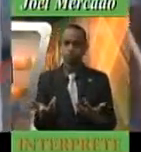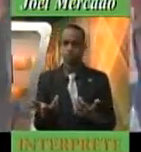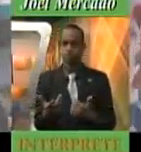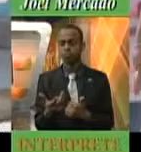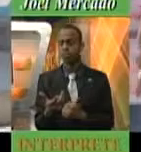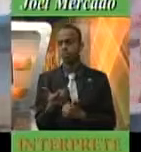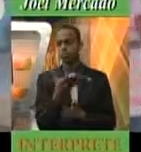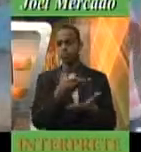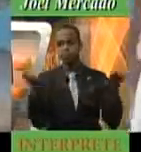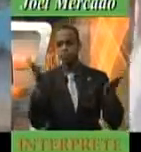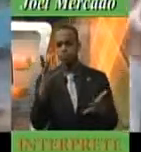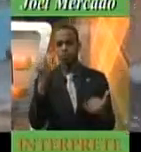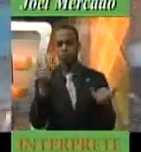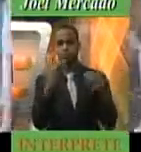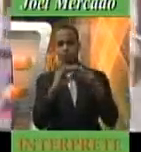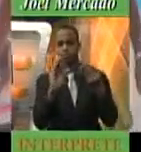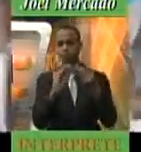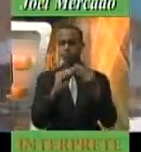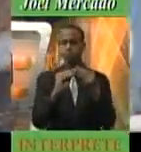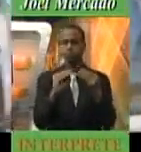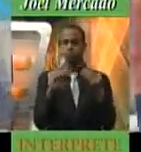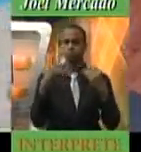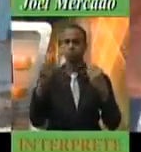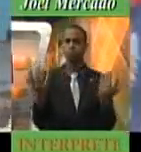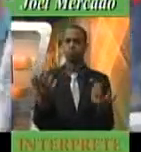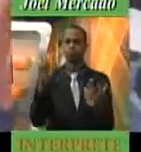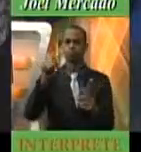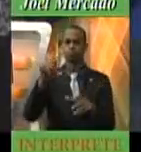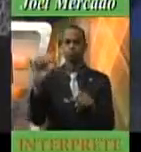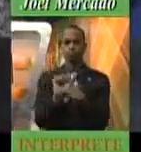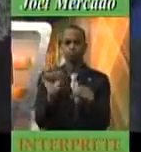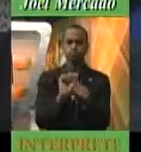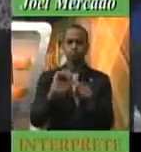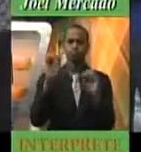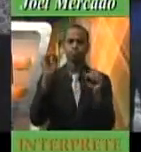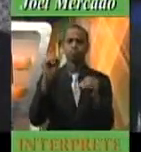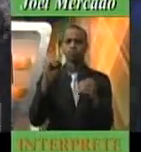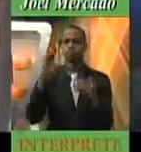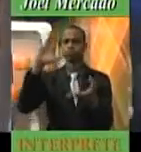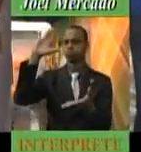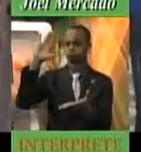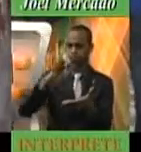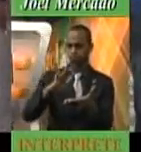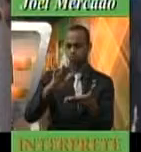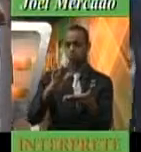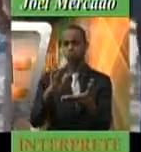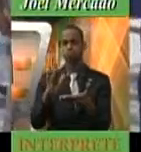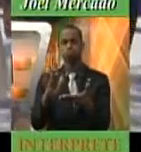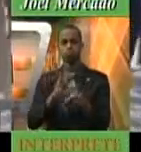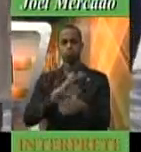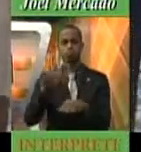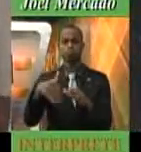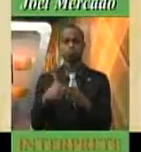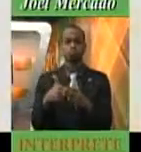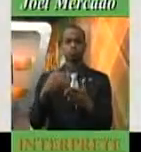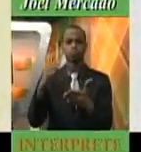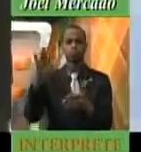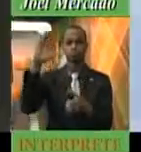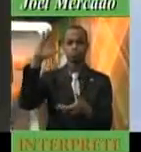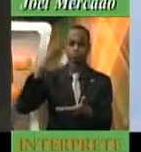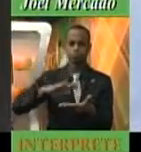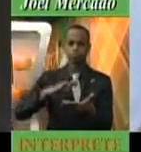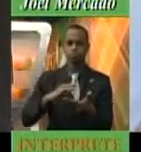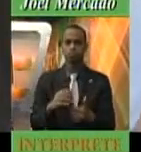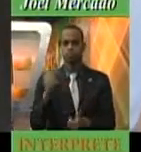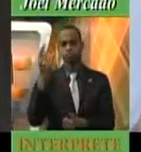Que ustedes hoy puedan decir, bueno, miren, el desempleo ha sido reducido en general en tanto, y en el